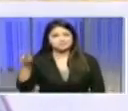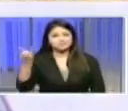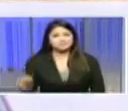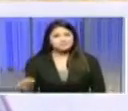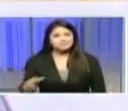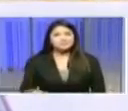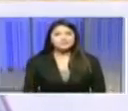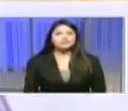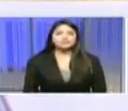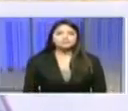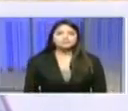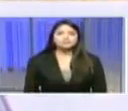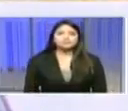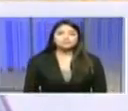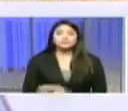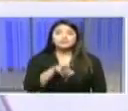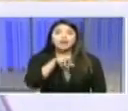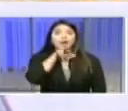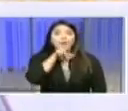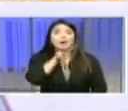Que declamó en vivo, ¿no?